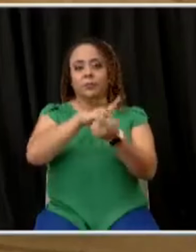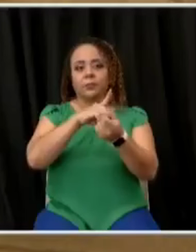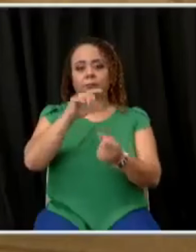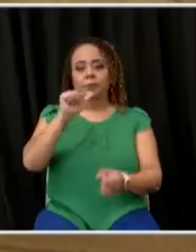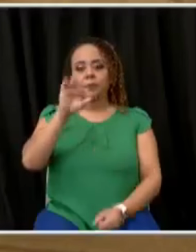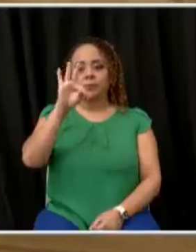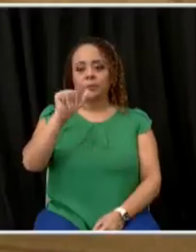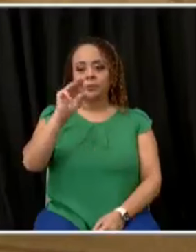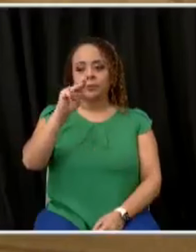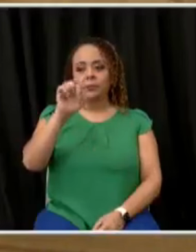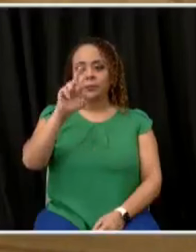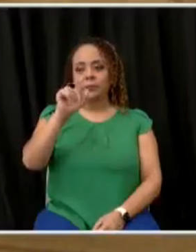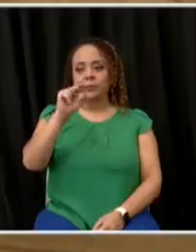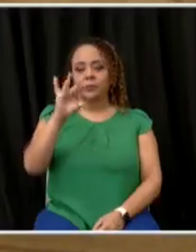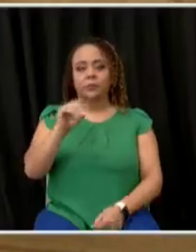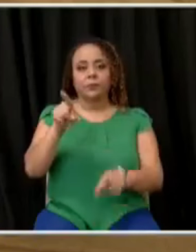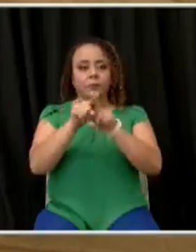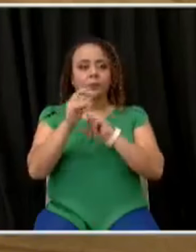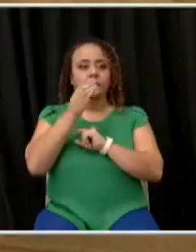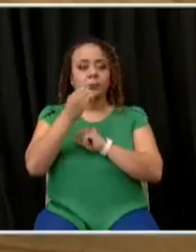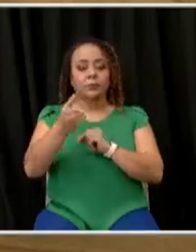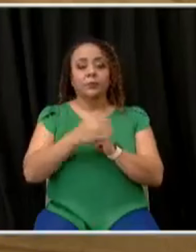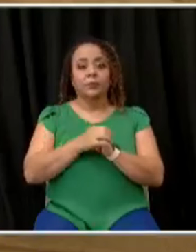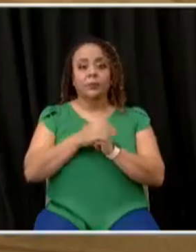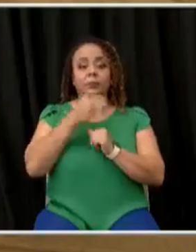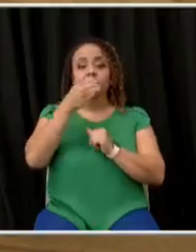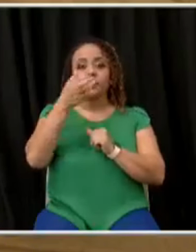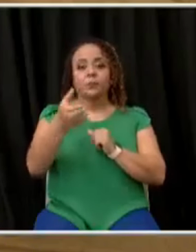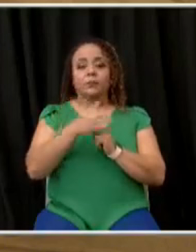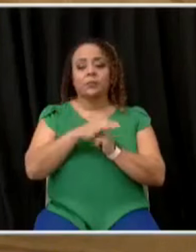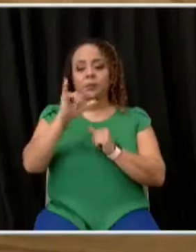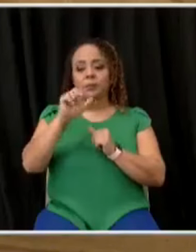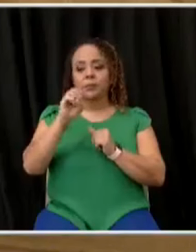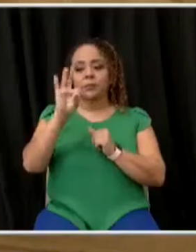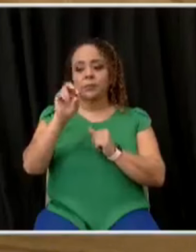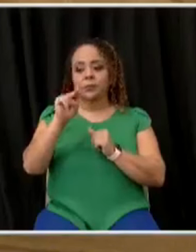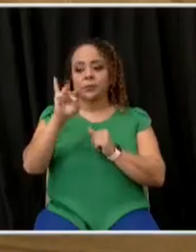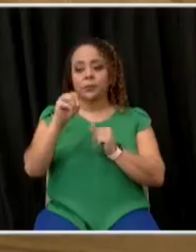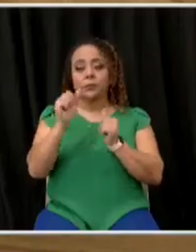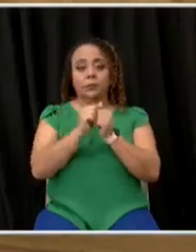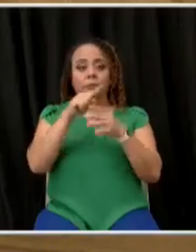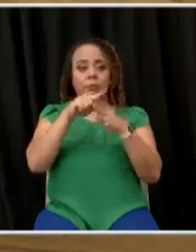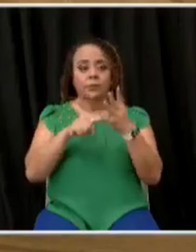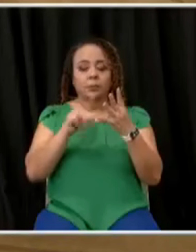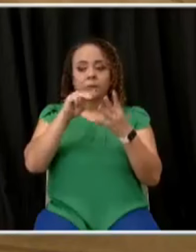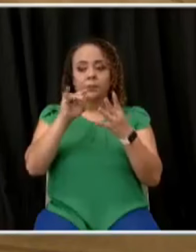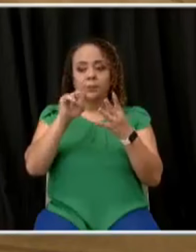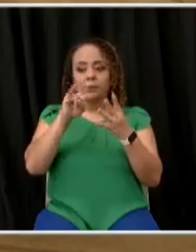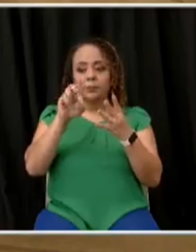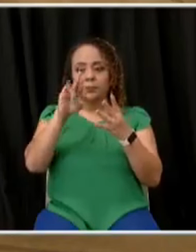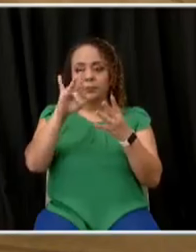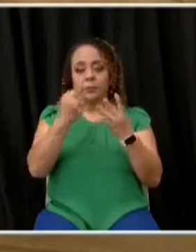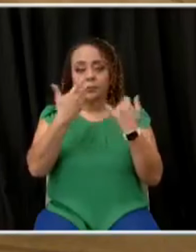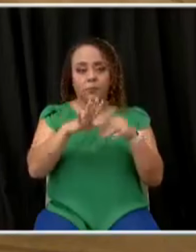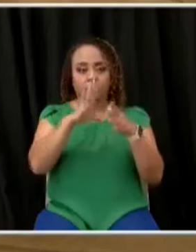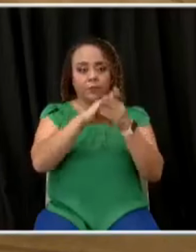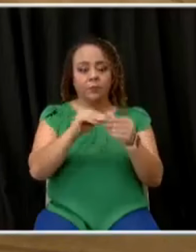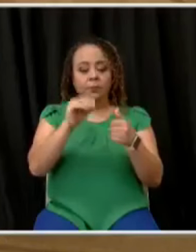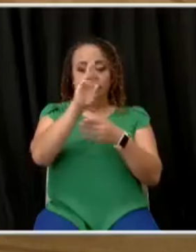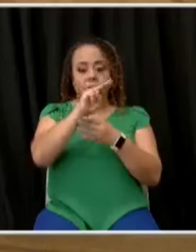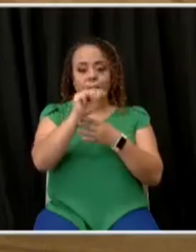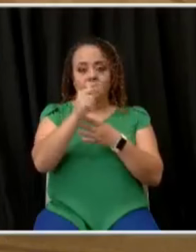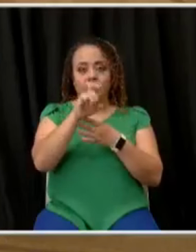Altamirano tampoco las recomienda. Nos recomienda la bebida isotónica con los 4 minerales que les hemos comentado: